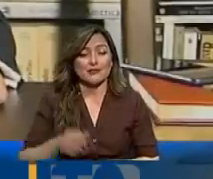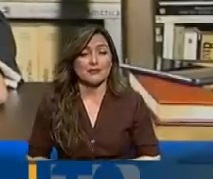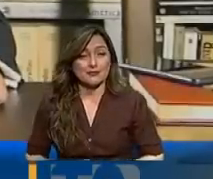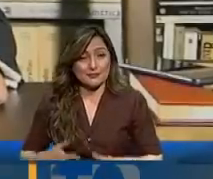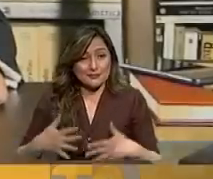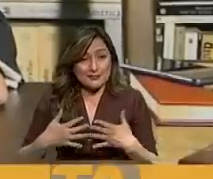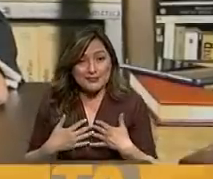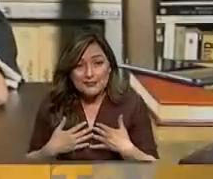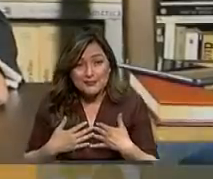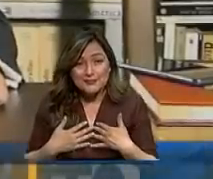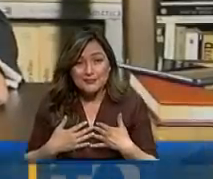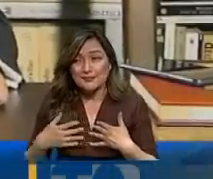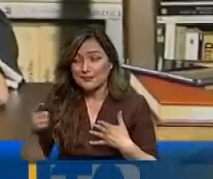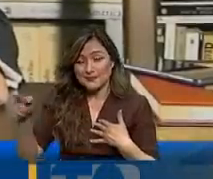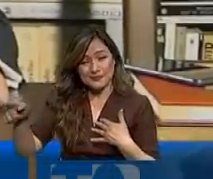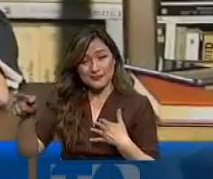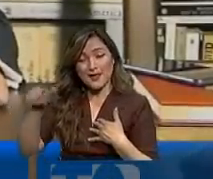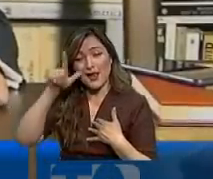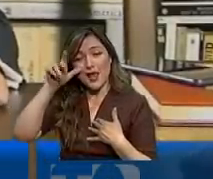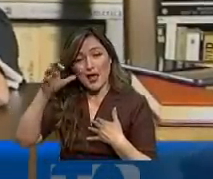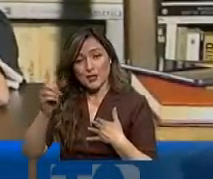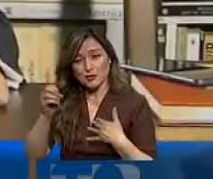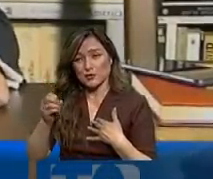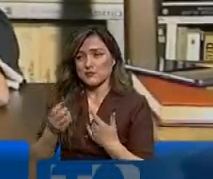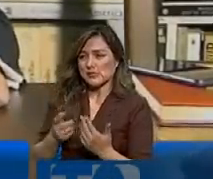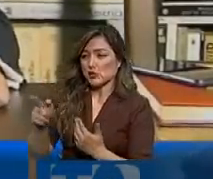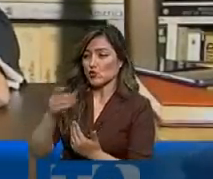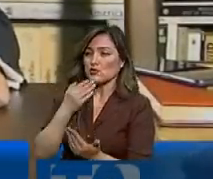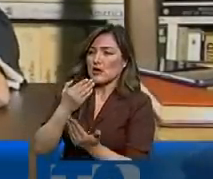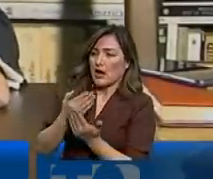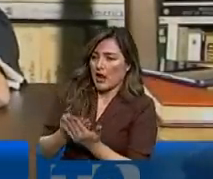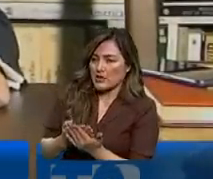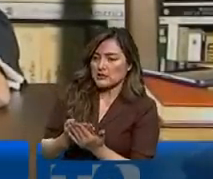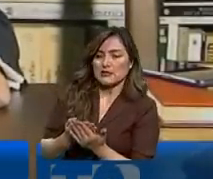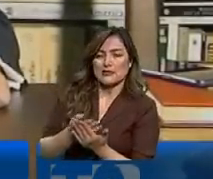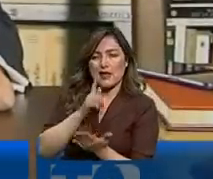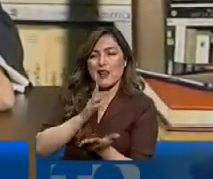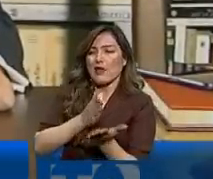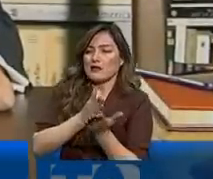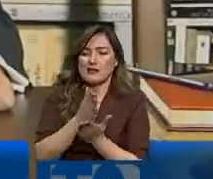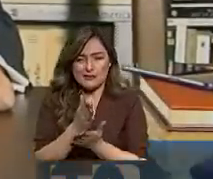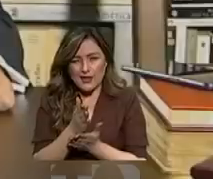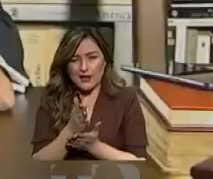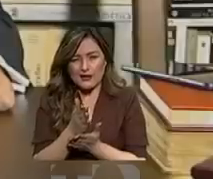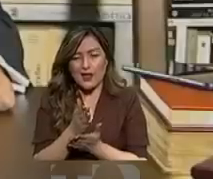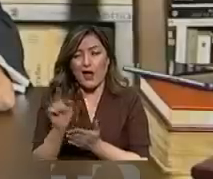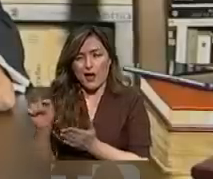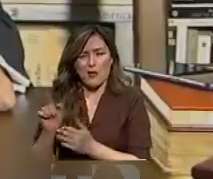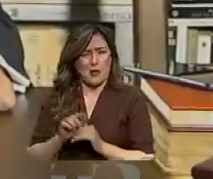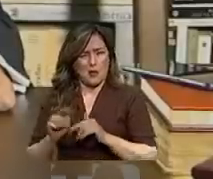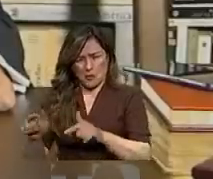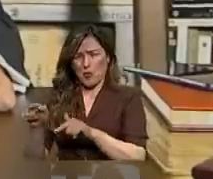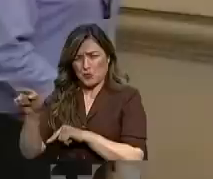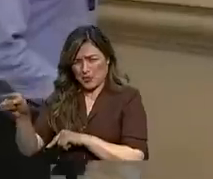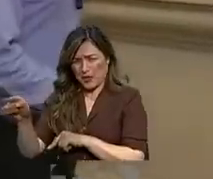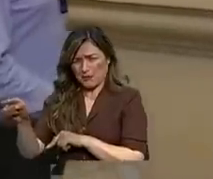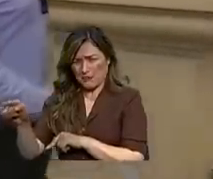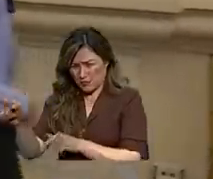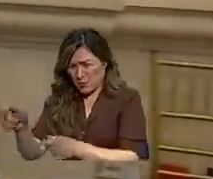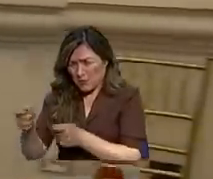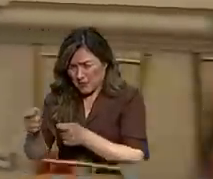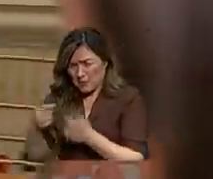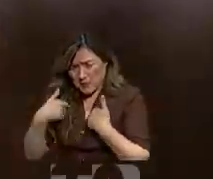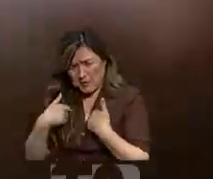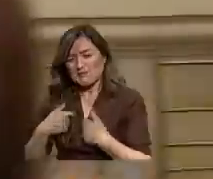Nunca esperé gratitud, lealtad o nobleza. Eso no va con usted. El líder del Partido Social Cristiano aseguró que